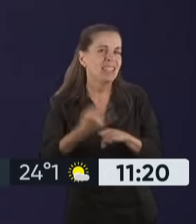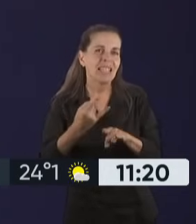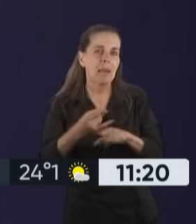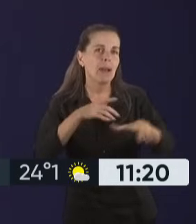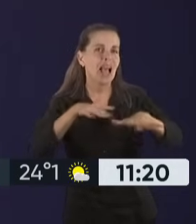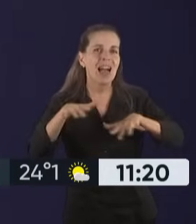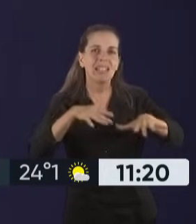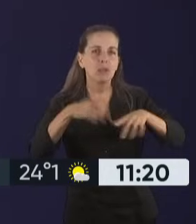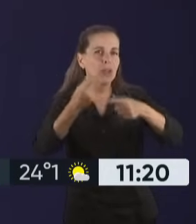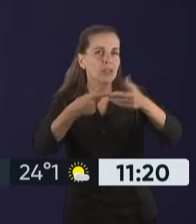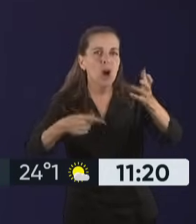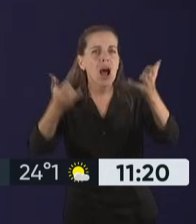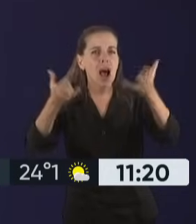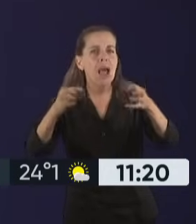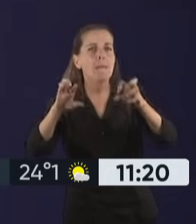situaciones que puedan ocurrir.